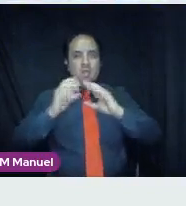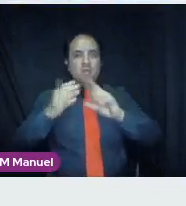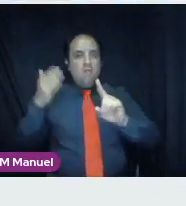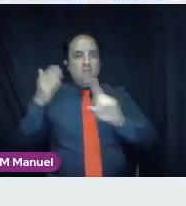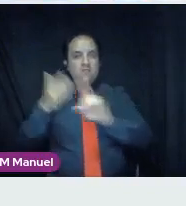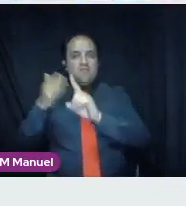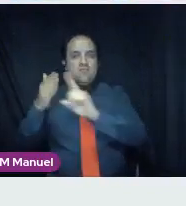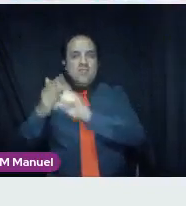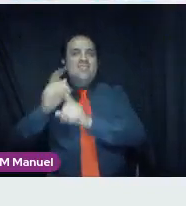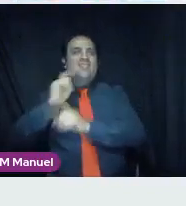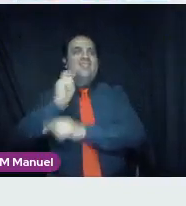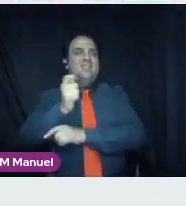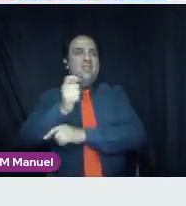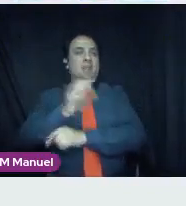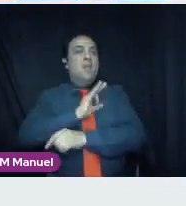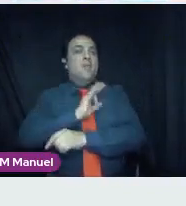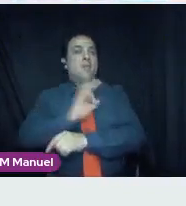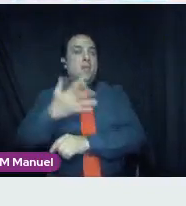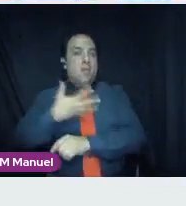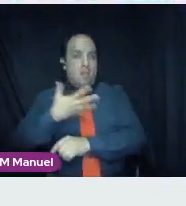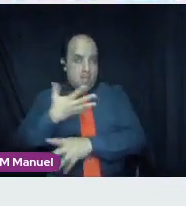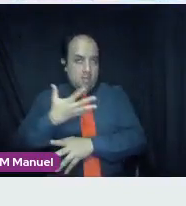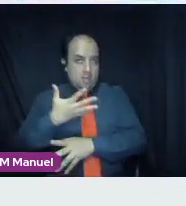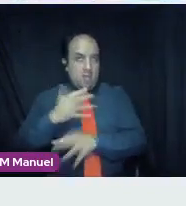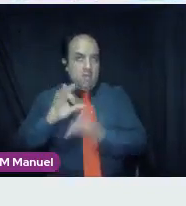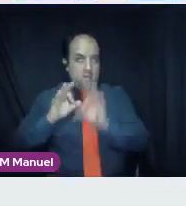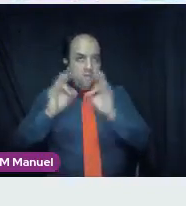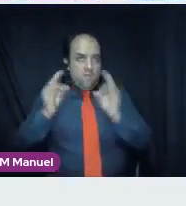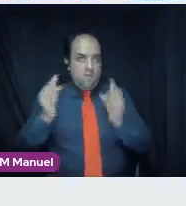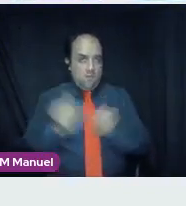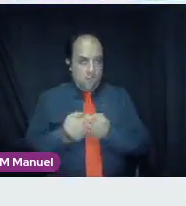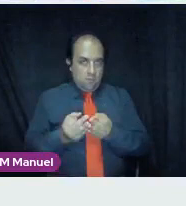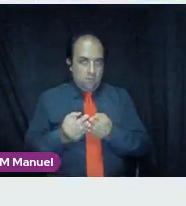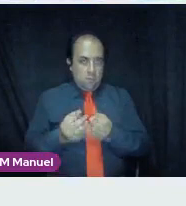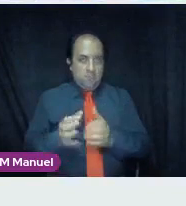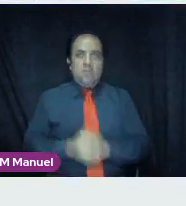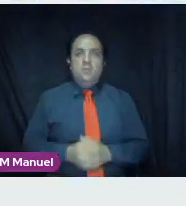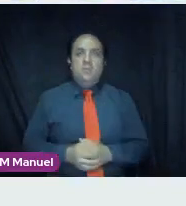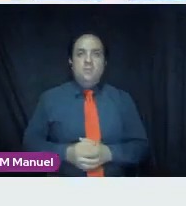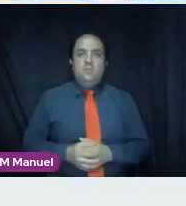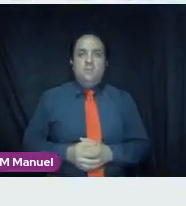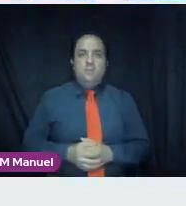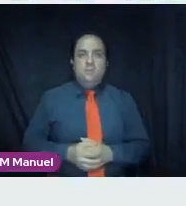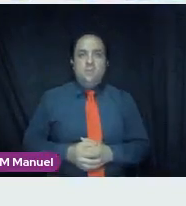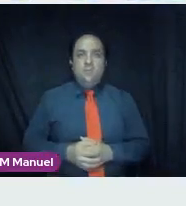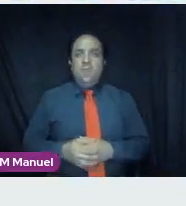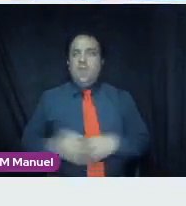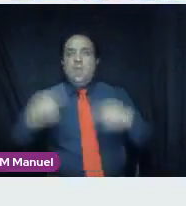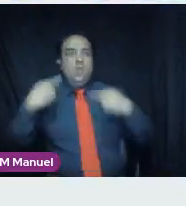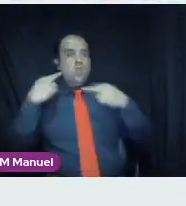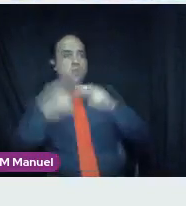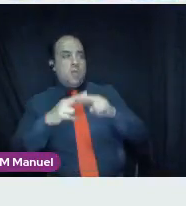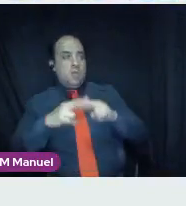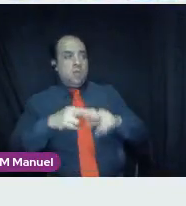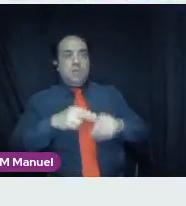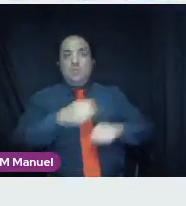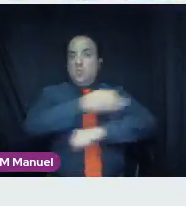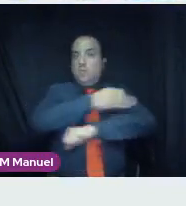puedan establecerse medios en donde los docentes, las